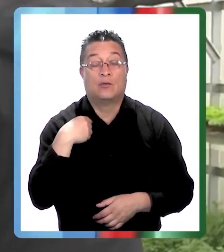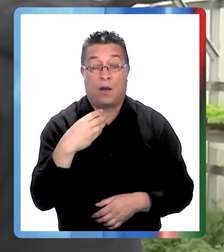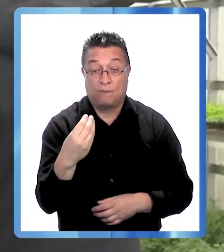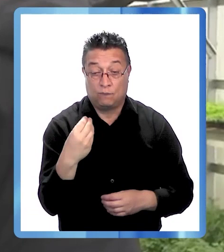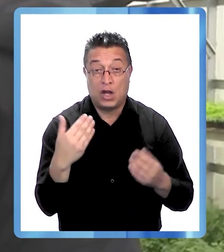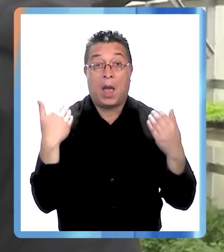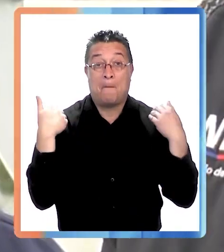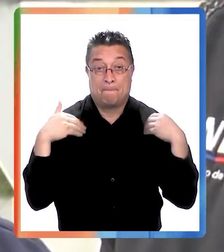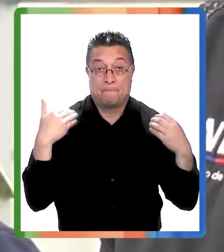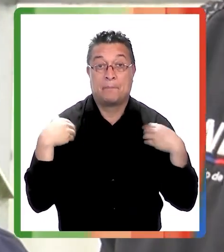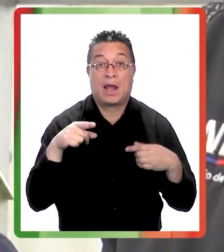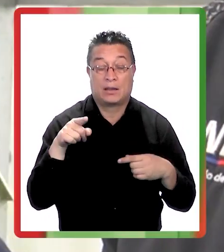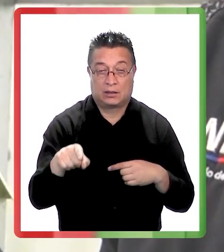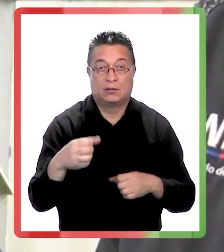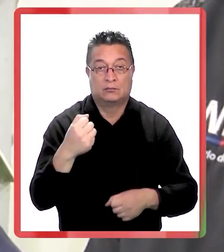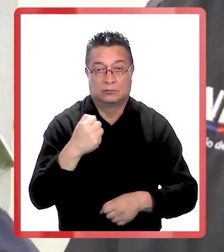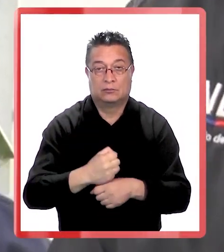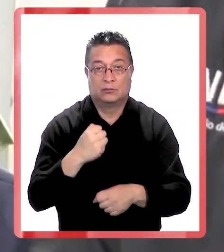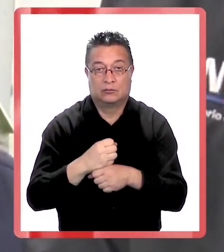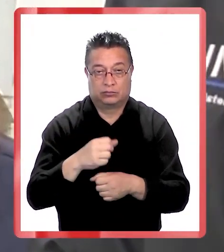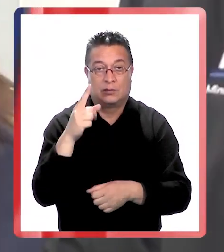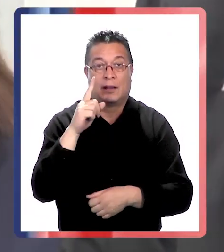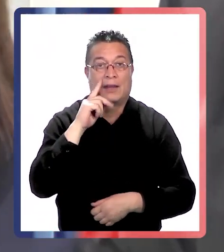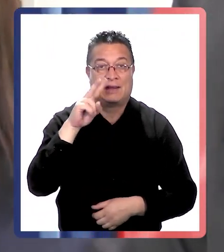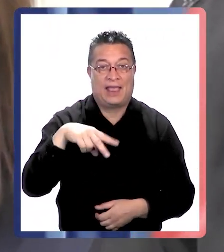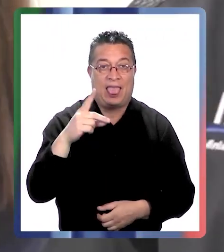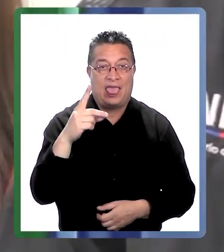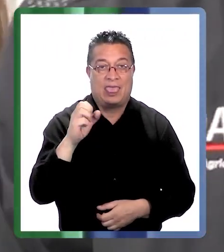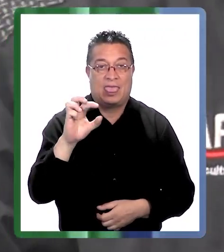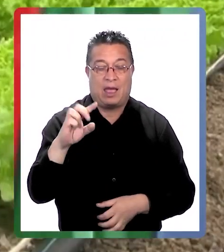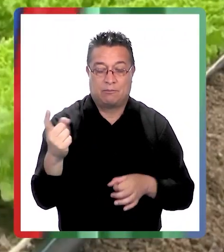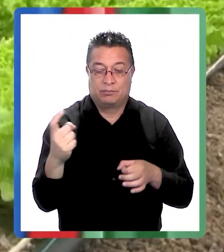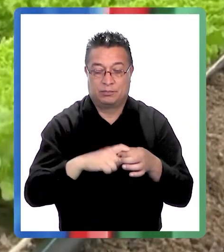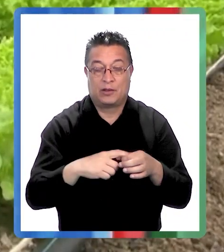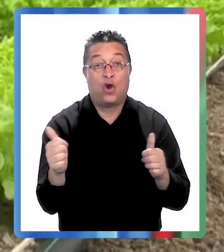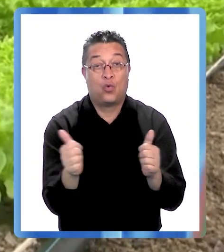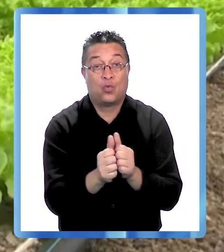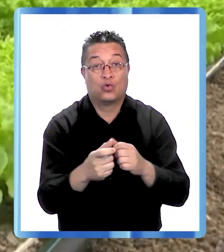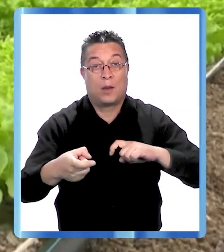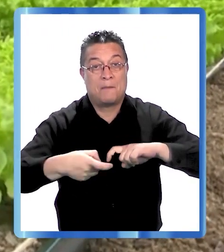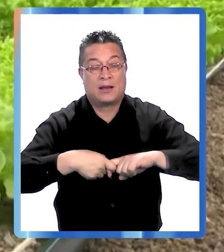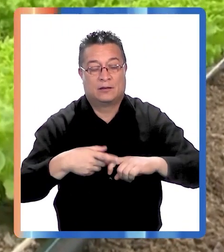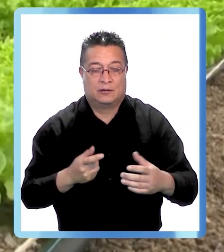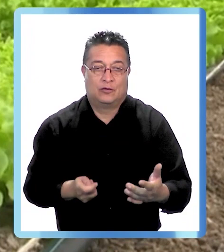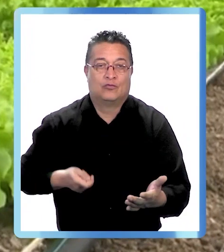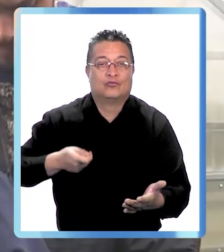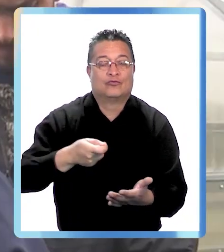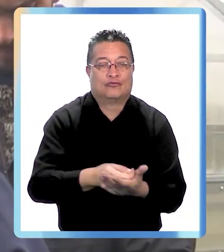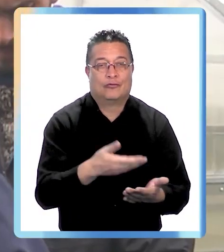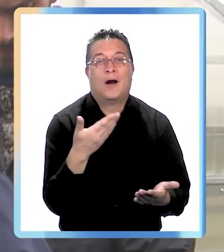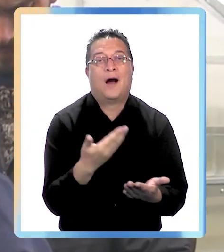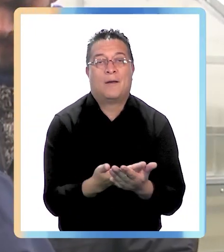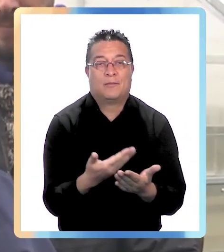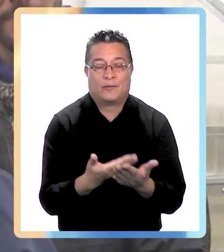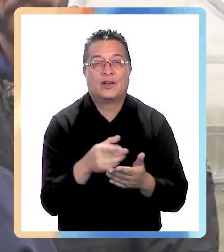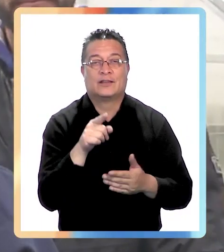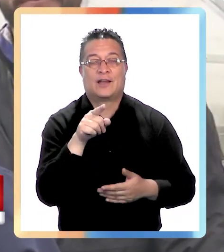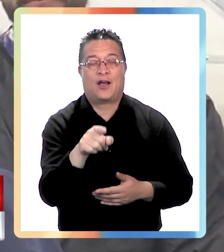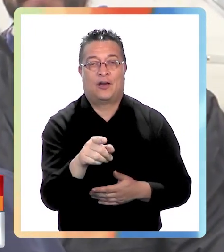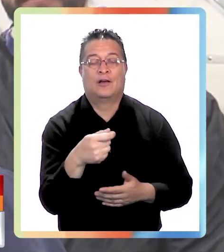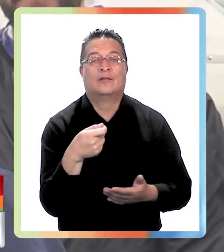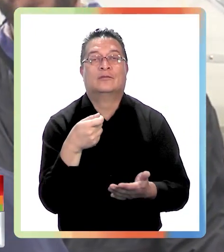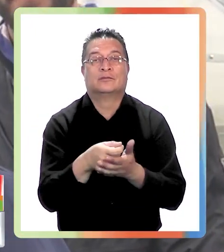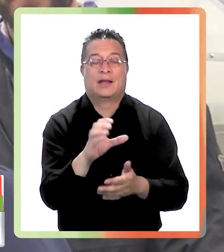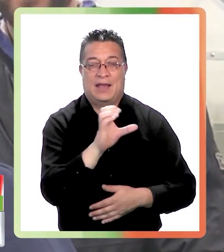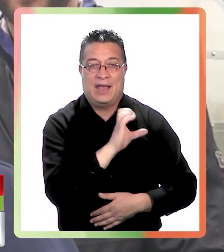buenas prácticas de una productora usuaria del INDAP, que junto a su marido ha aprovechado fuertemente las inversiones que